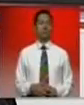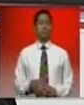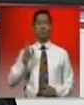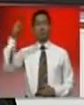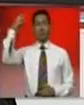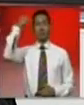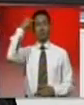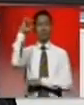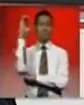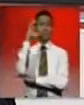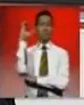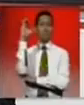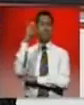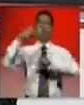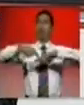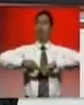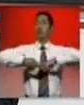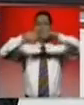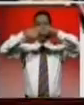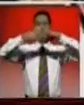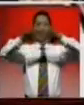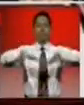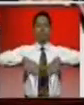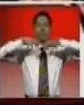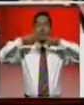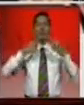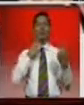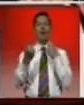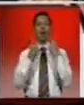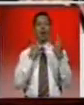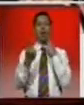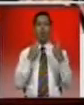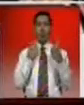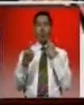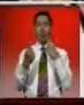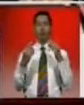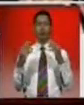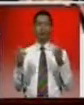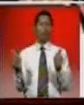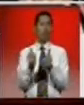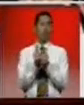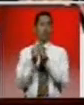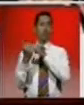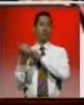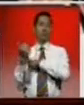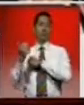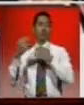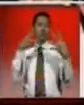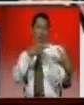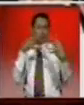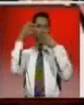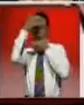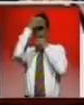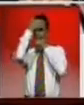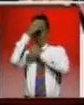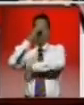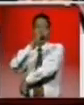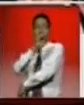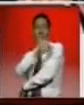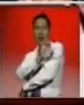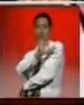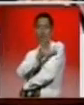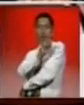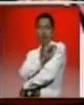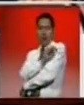gobierno colombiano suspendió la instalación de la mesa de diálogo con la guerrilla del Ejército de Liberación Nacional, ELN. El encuentro estaba previsto